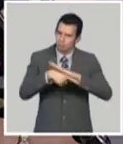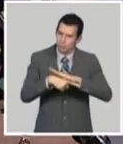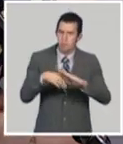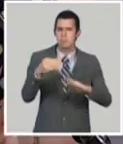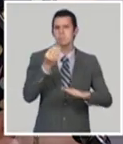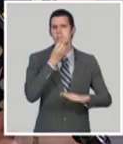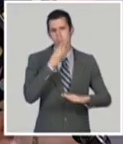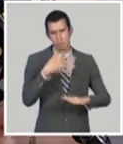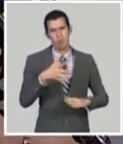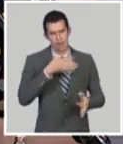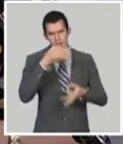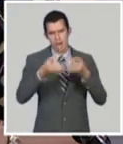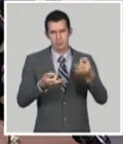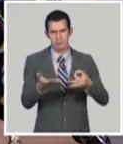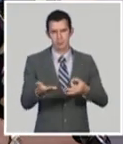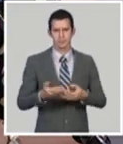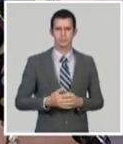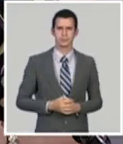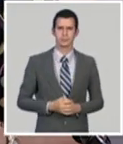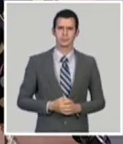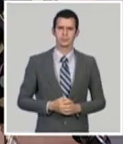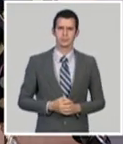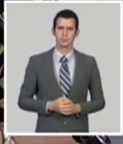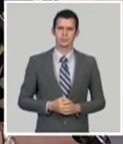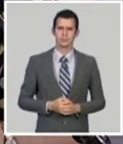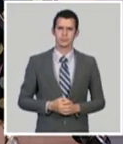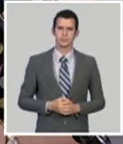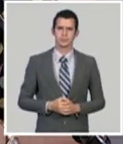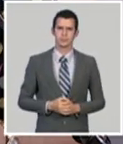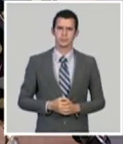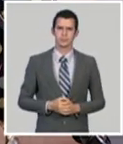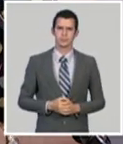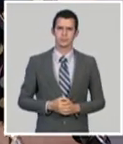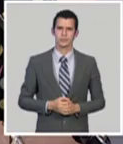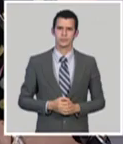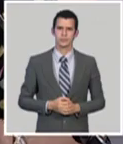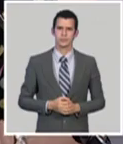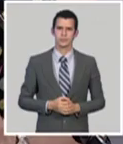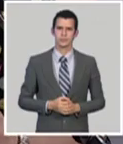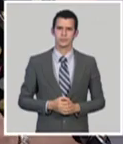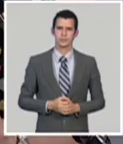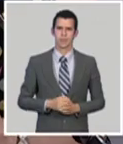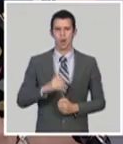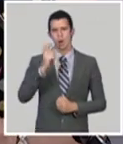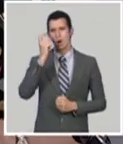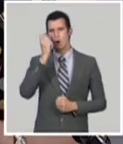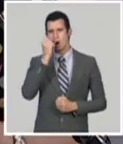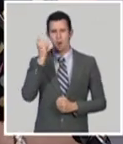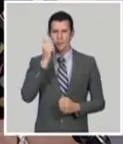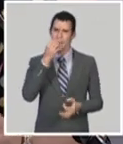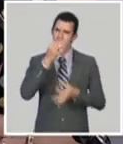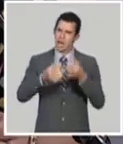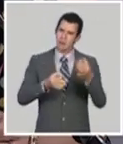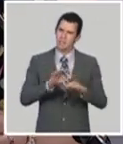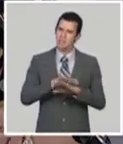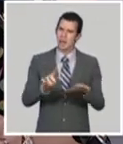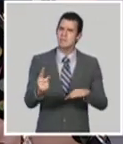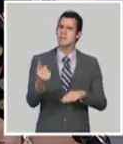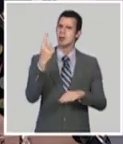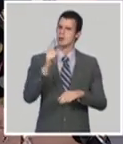se han ido explicando en sucesivas mesas redondas también es importante el